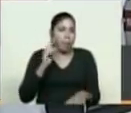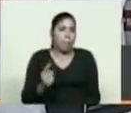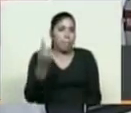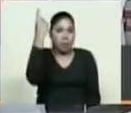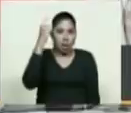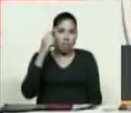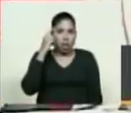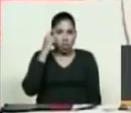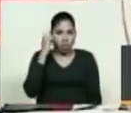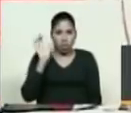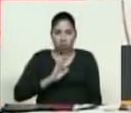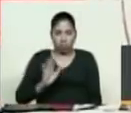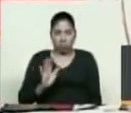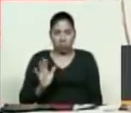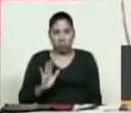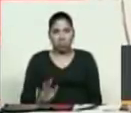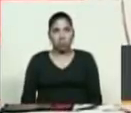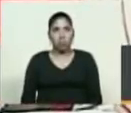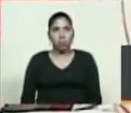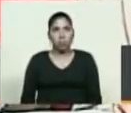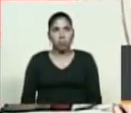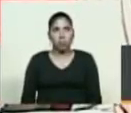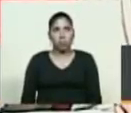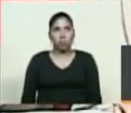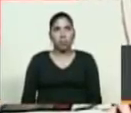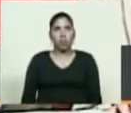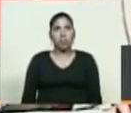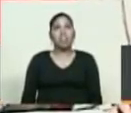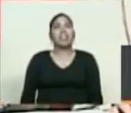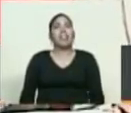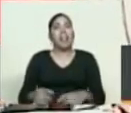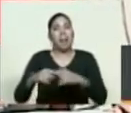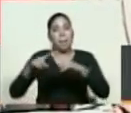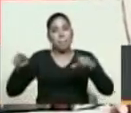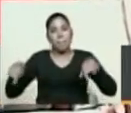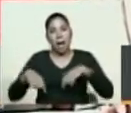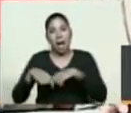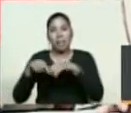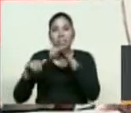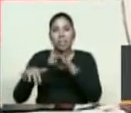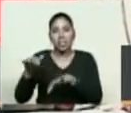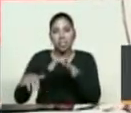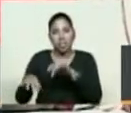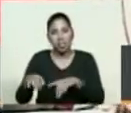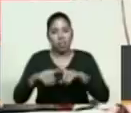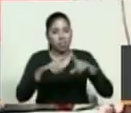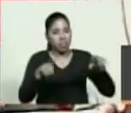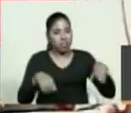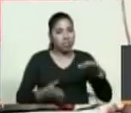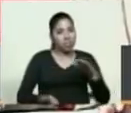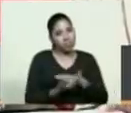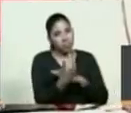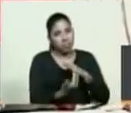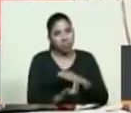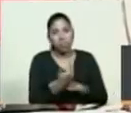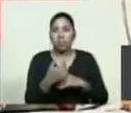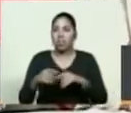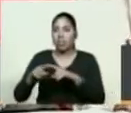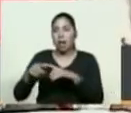era el primer día de instalación de los equipos, de instalación no solo de los equipos sino de los operadores,